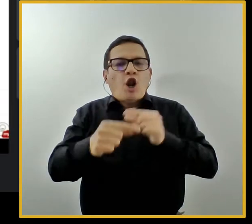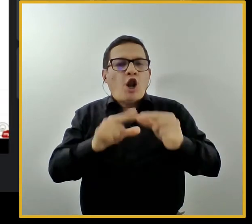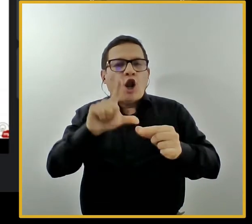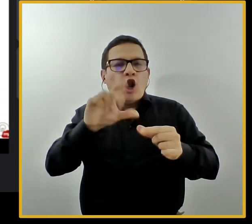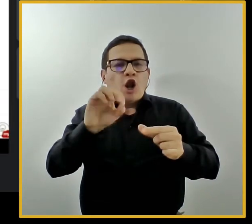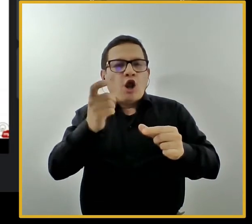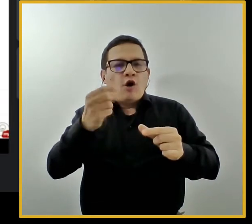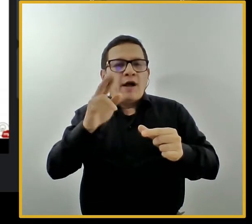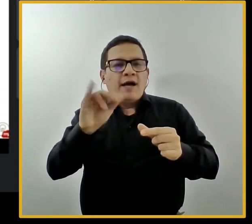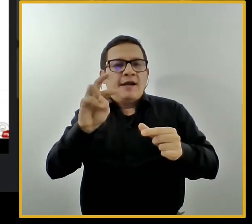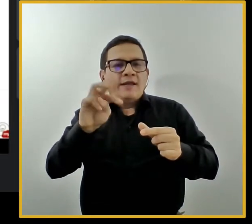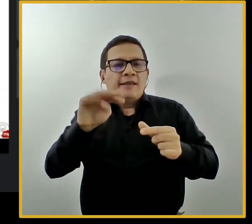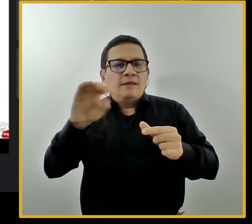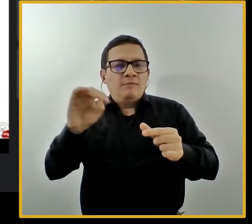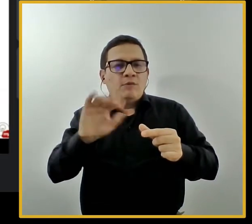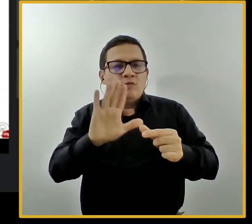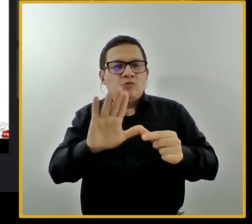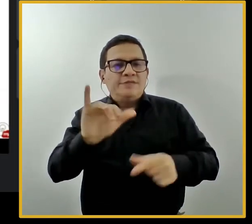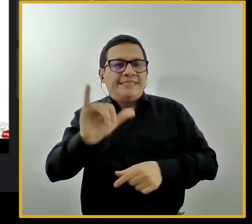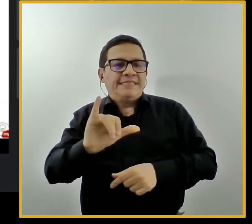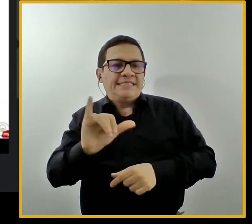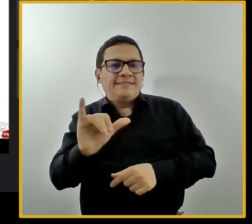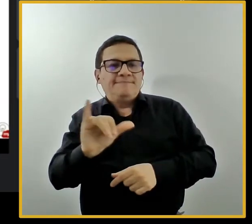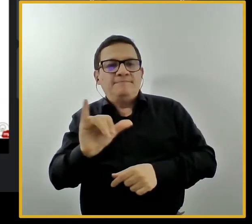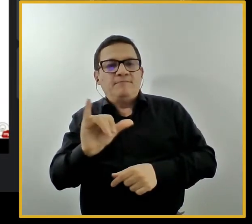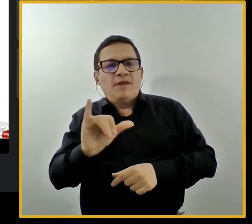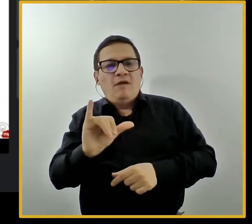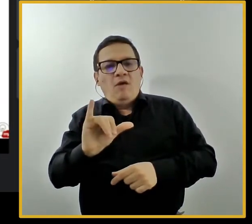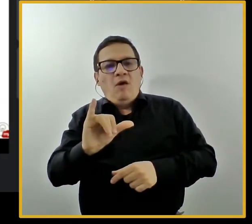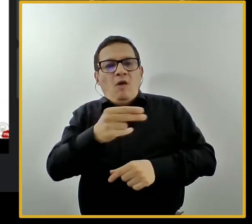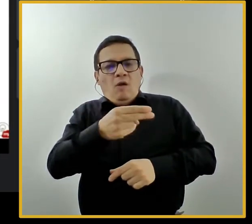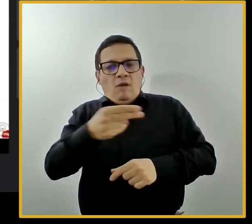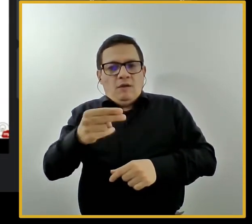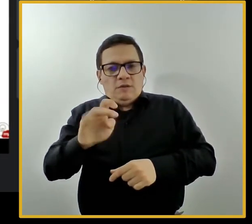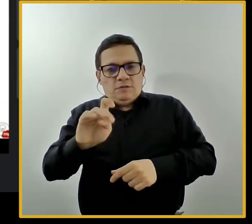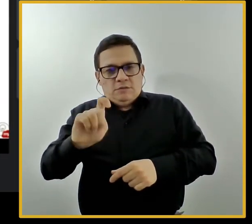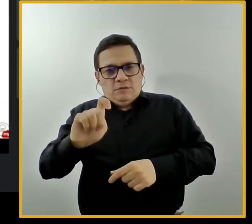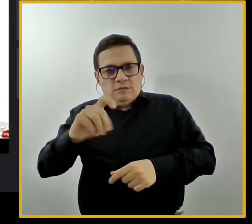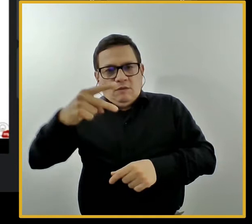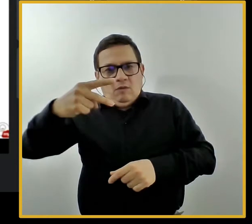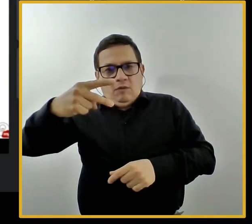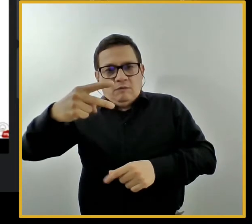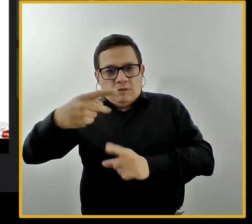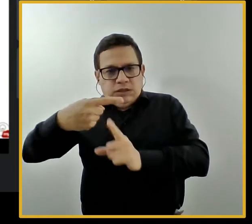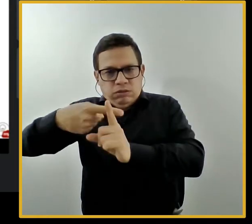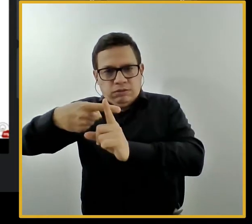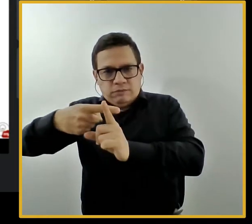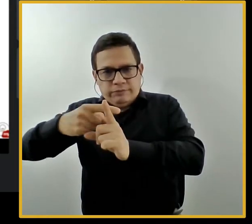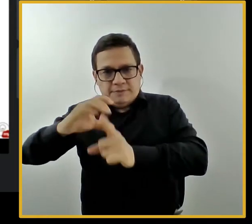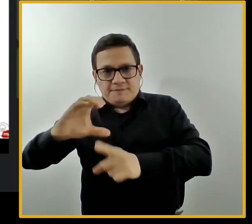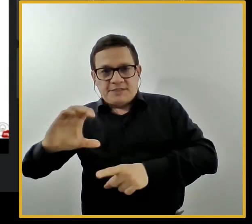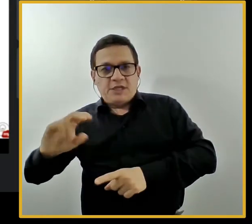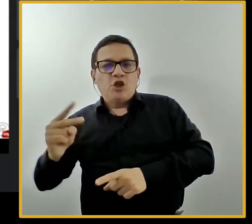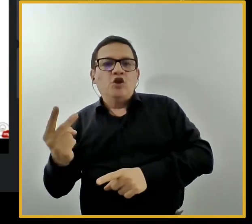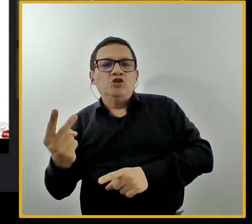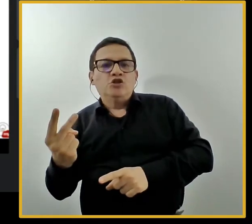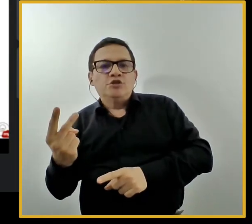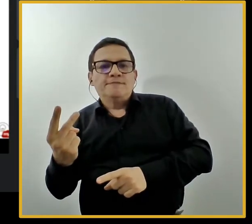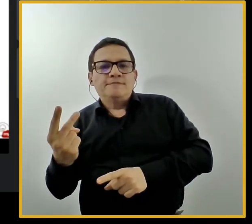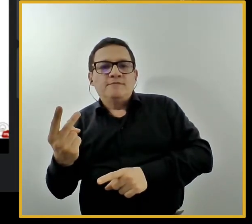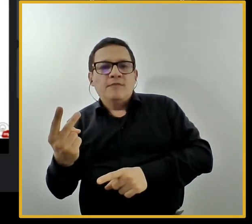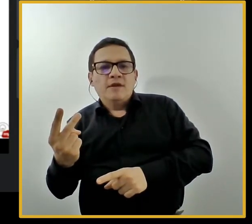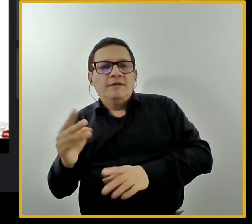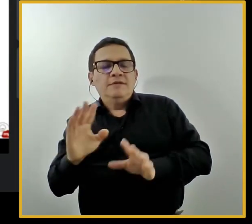¿cierto? Igual a este x al cuadrado que tengo acá, más c2, y